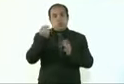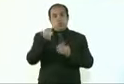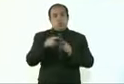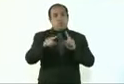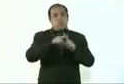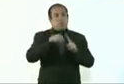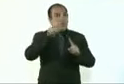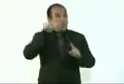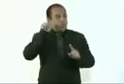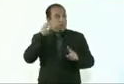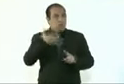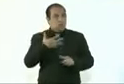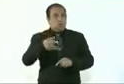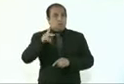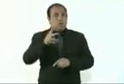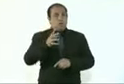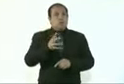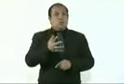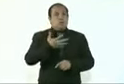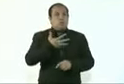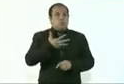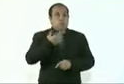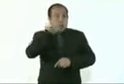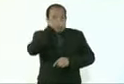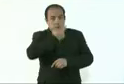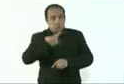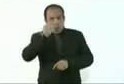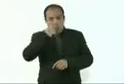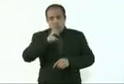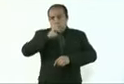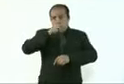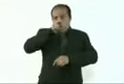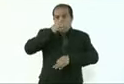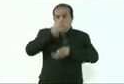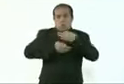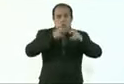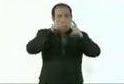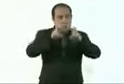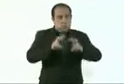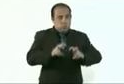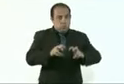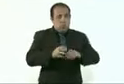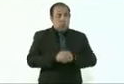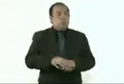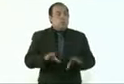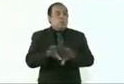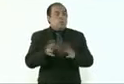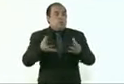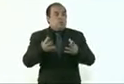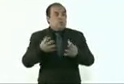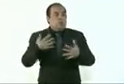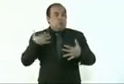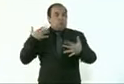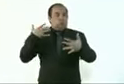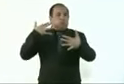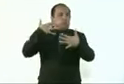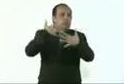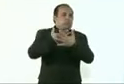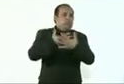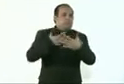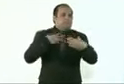ayer, pero registramos con rigurosidad todos los casos, como hemos venido haciéndolo a lo largo de toda la